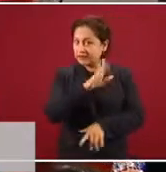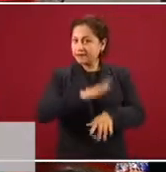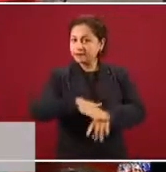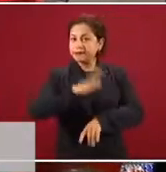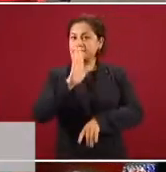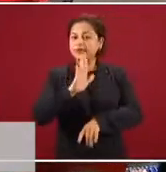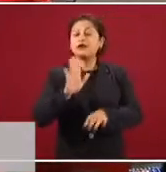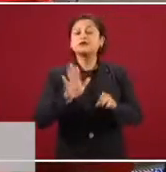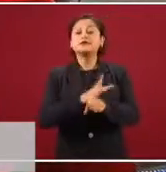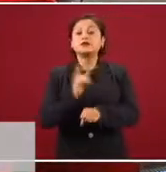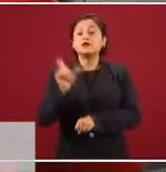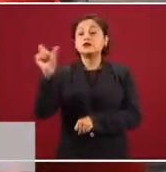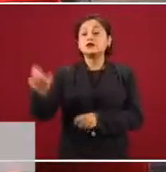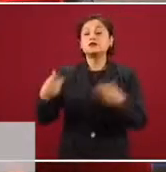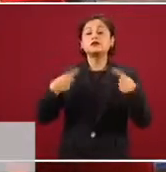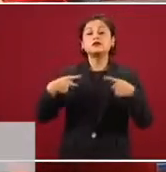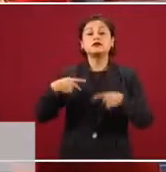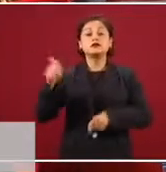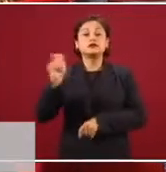combustible barato en la zona.